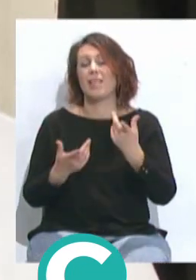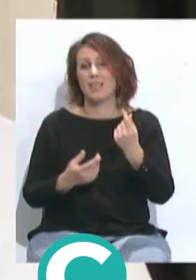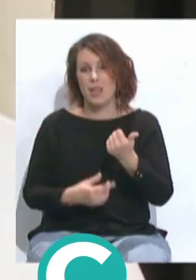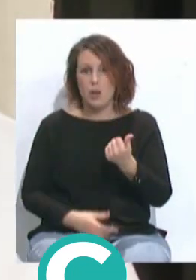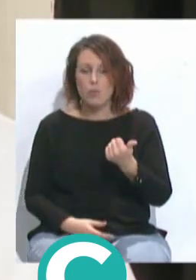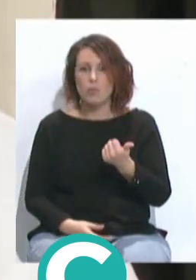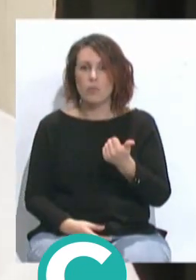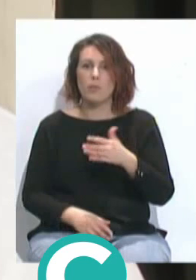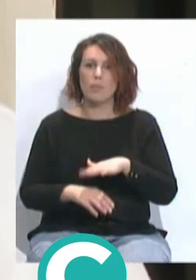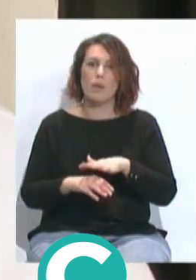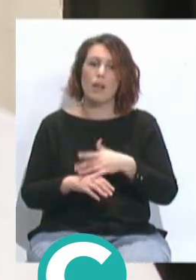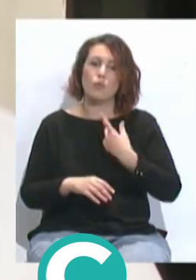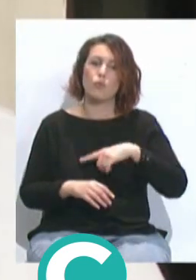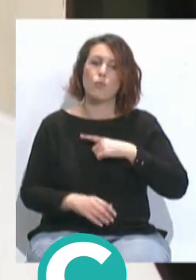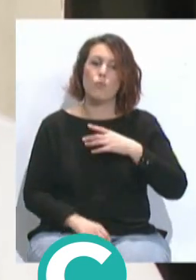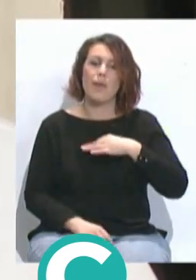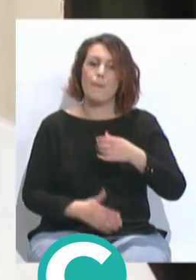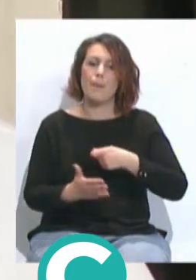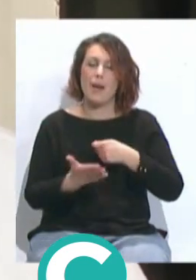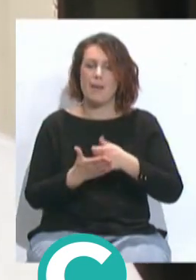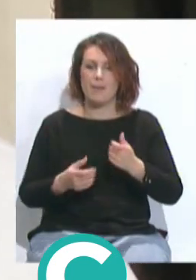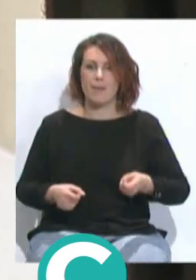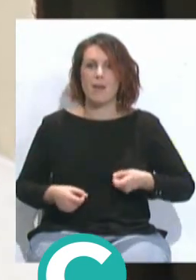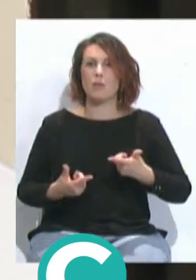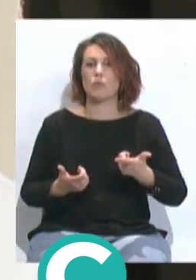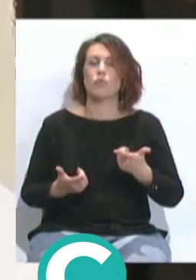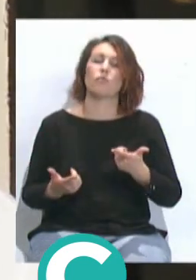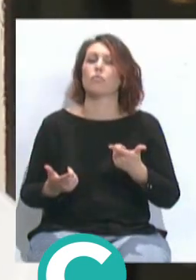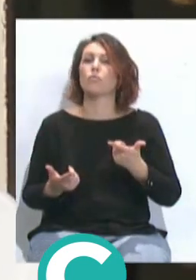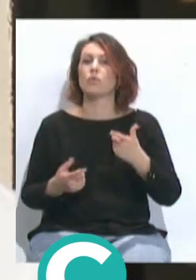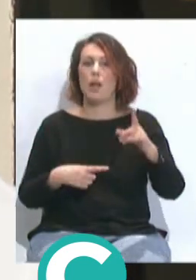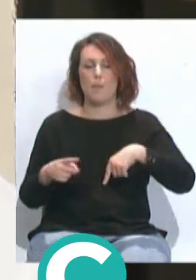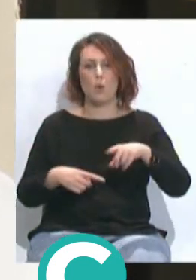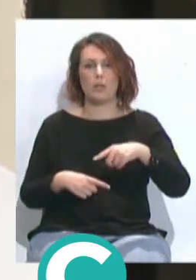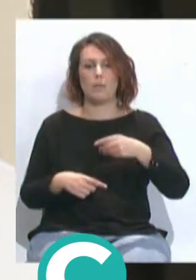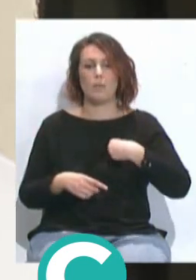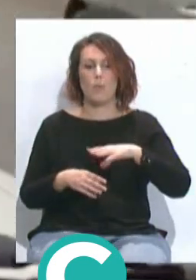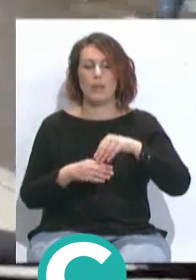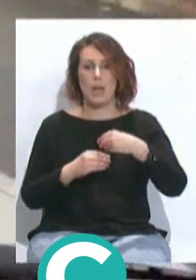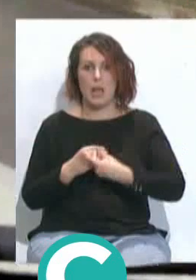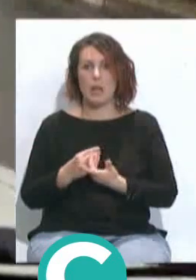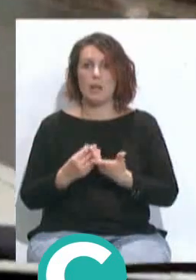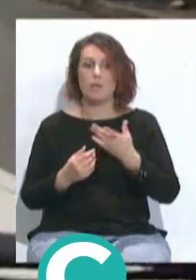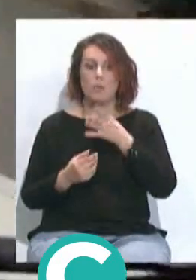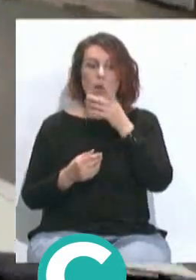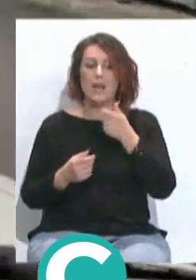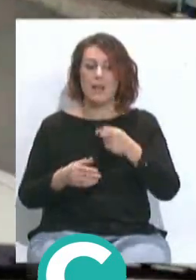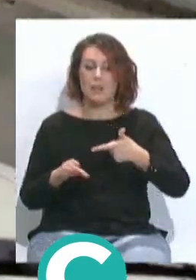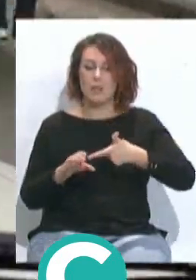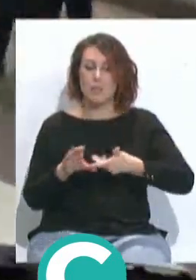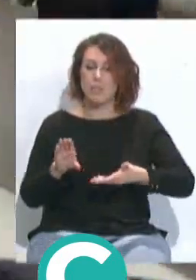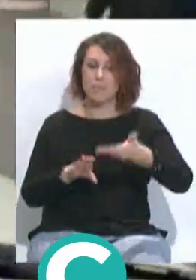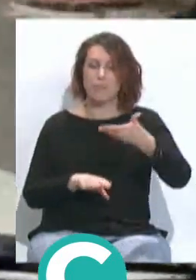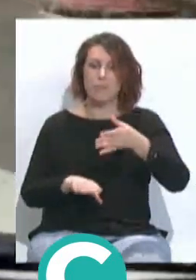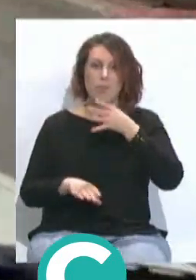dinero para que nosotros puedan pagar gasto de transporte de ese material porque la subida de gasolina porque